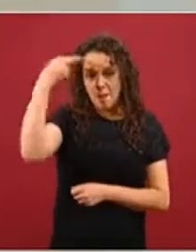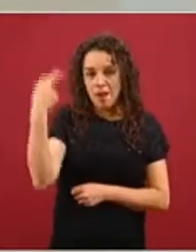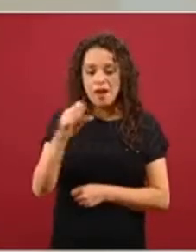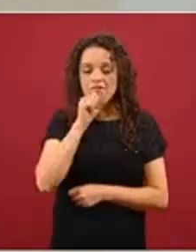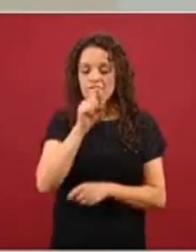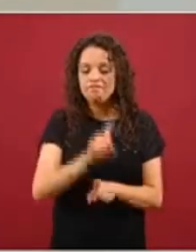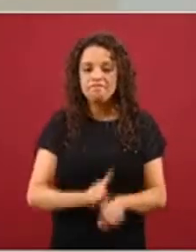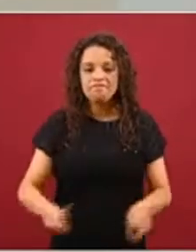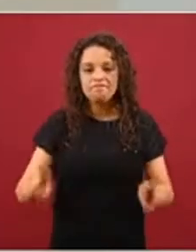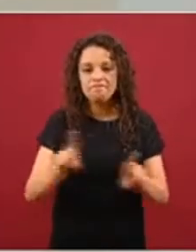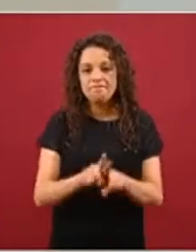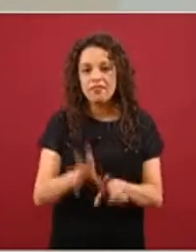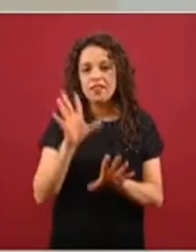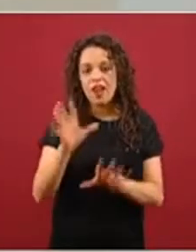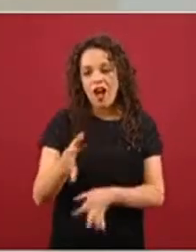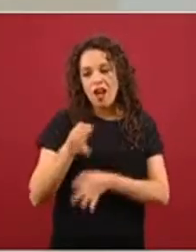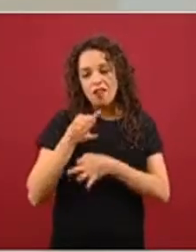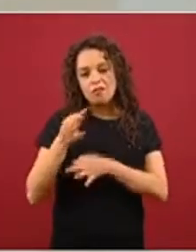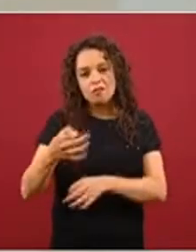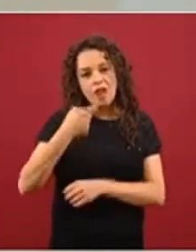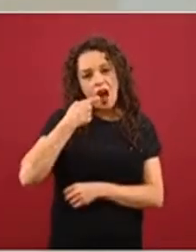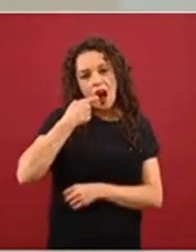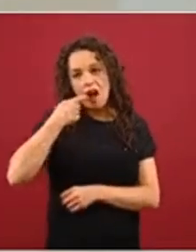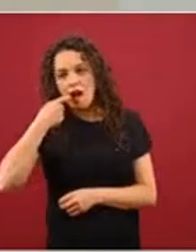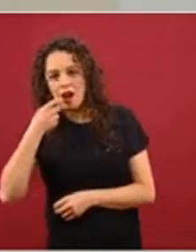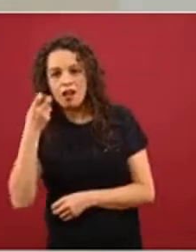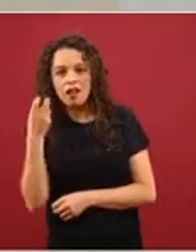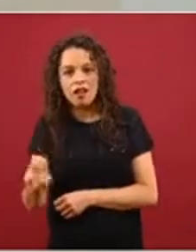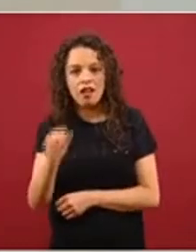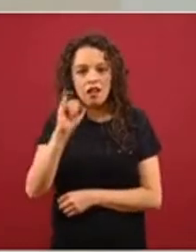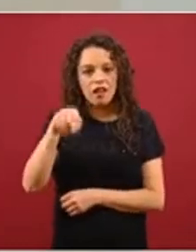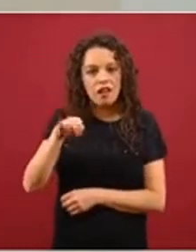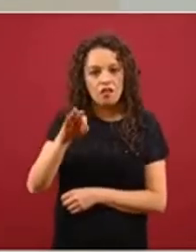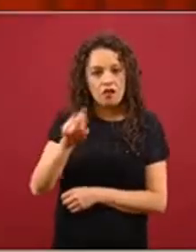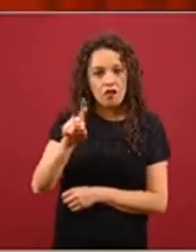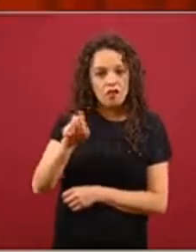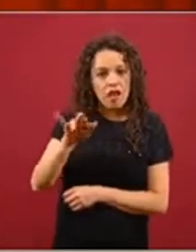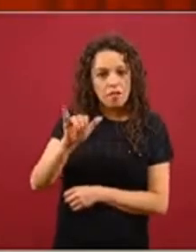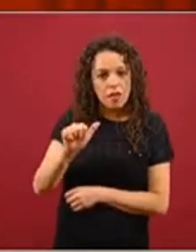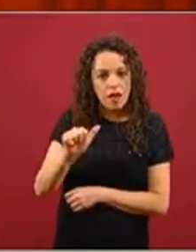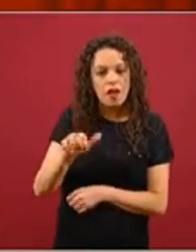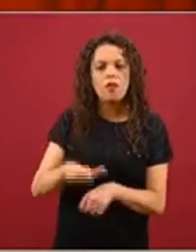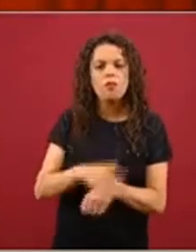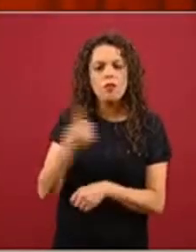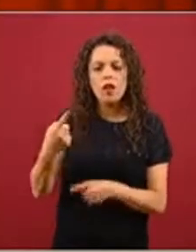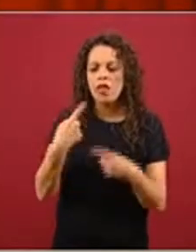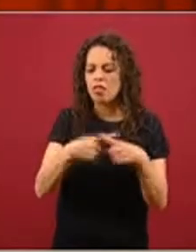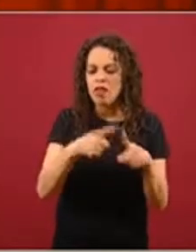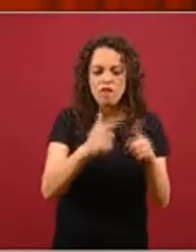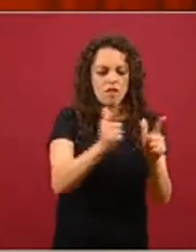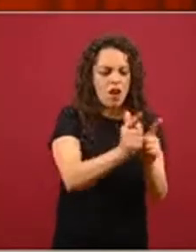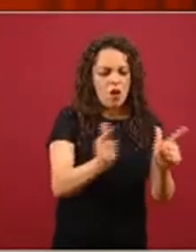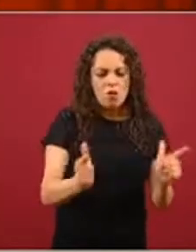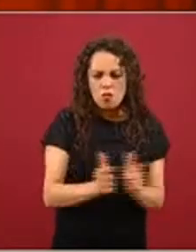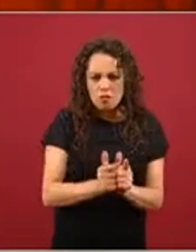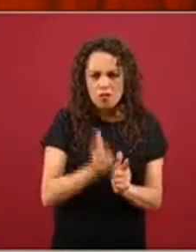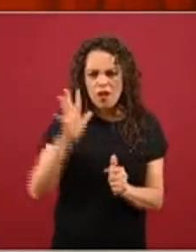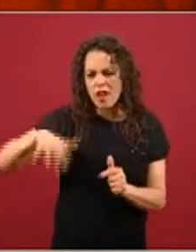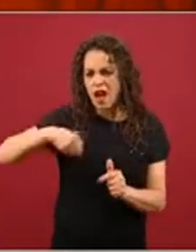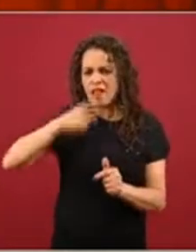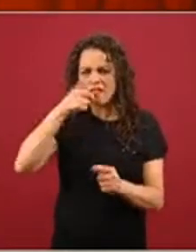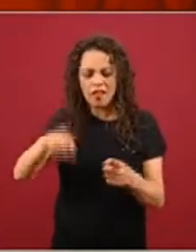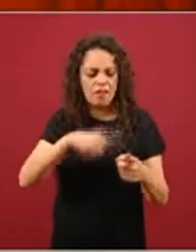esta infodemia está alimentada por distintos grupos, insisto, políticos,